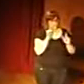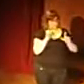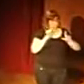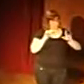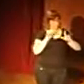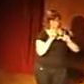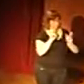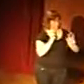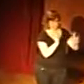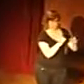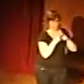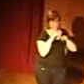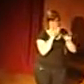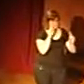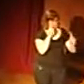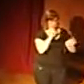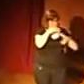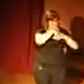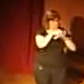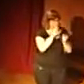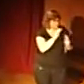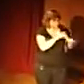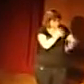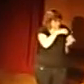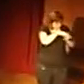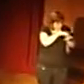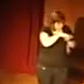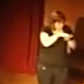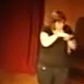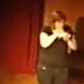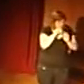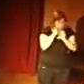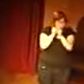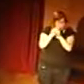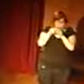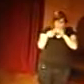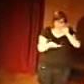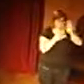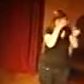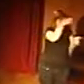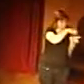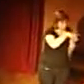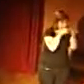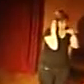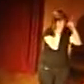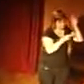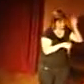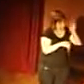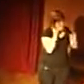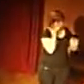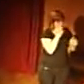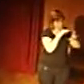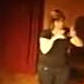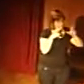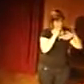se construyen en la interioridad de un estudio y villamil lo que hace es eh inventarse en muchos casos eh